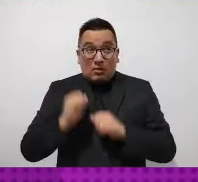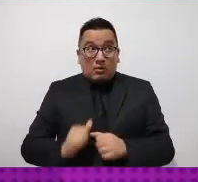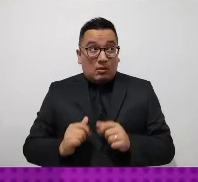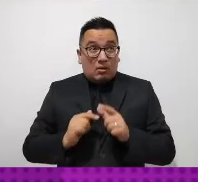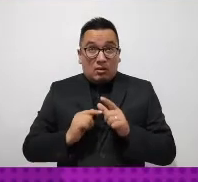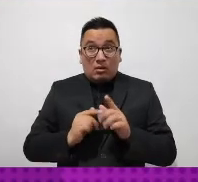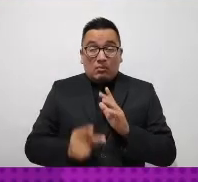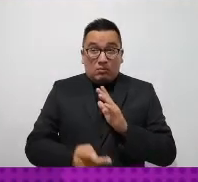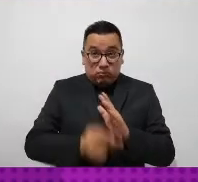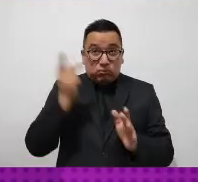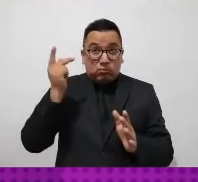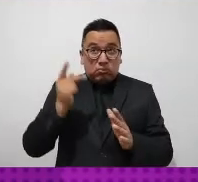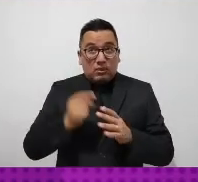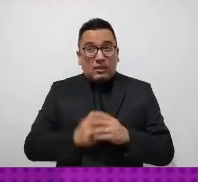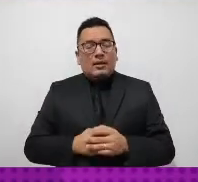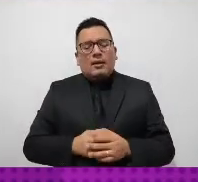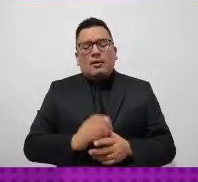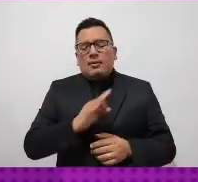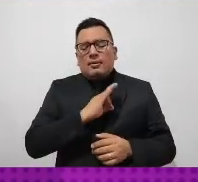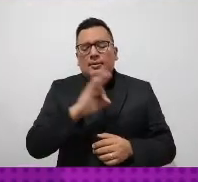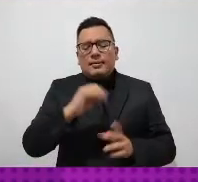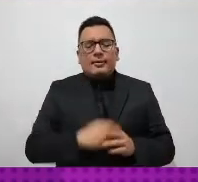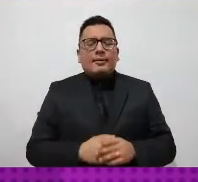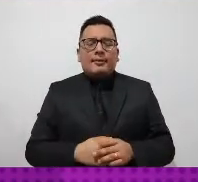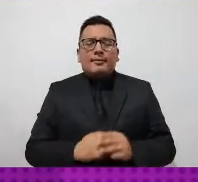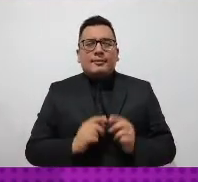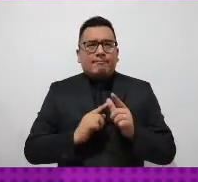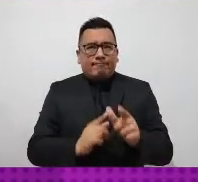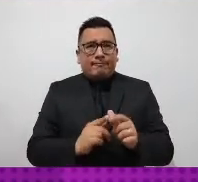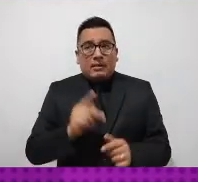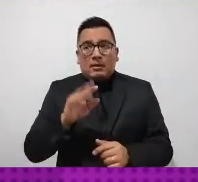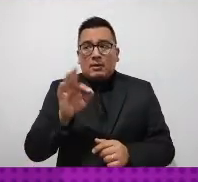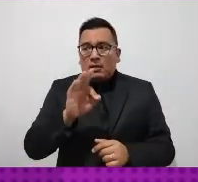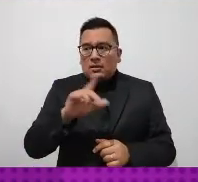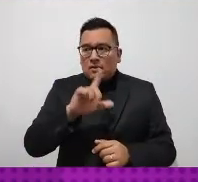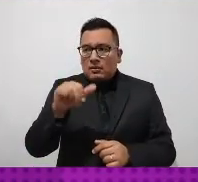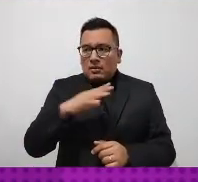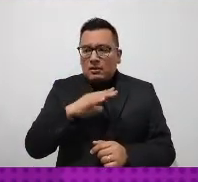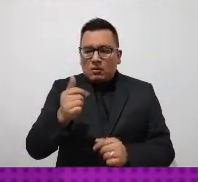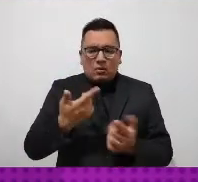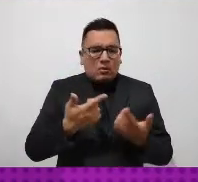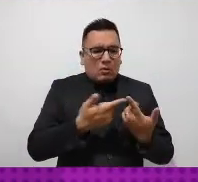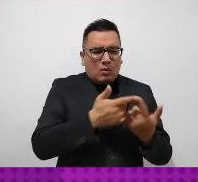la red. Sin embargo, yo creo que más adelante se va a abrir un espacio para